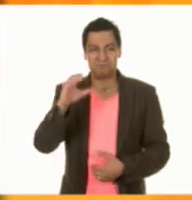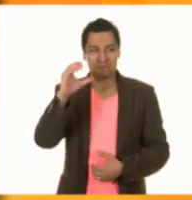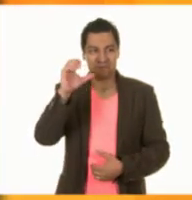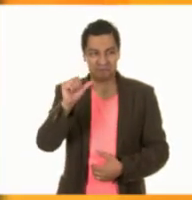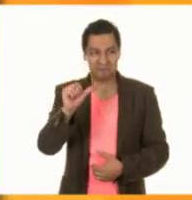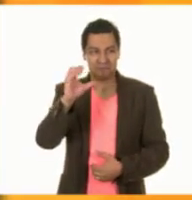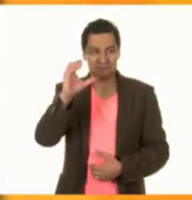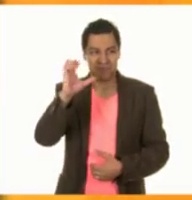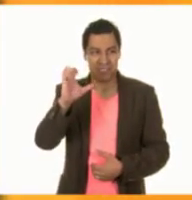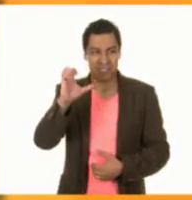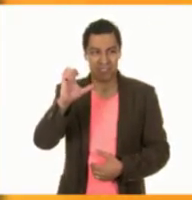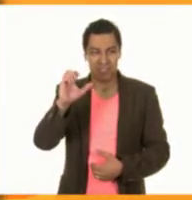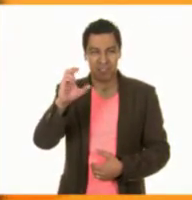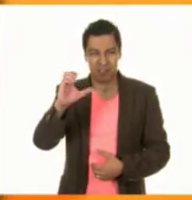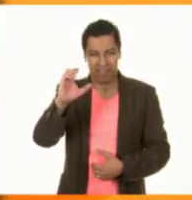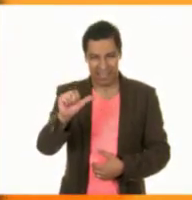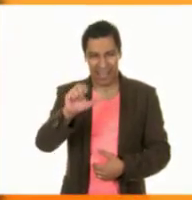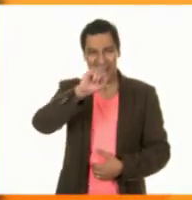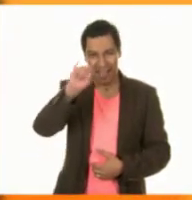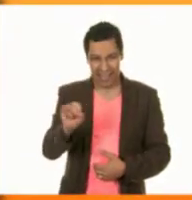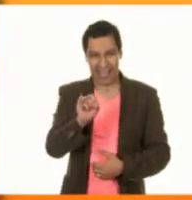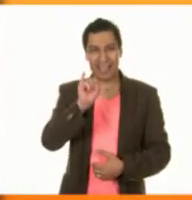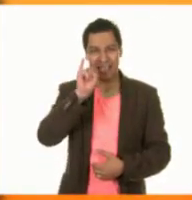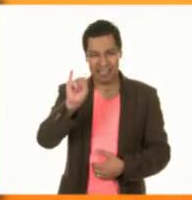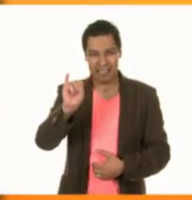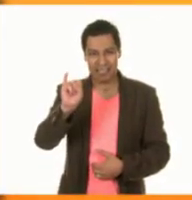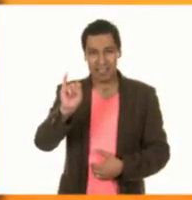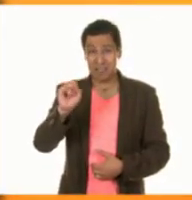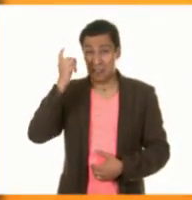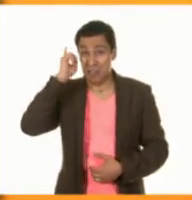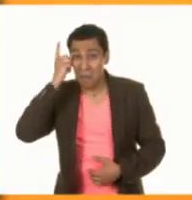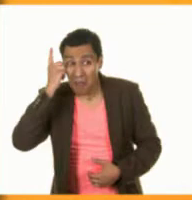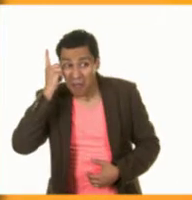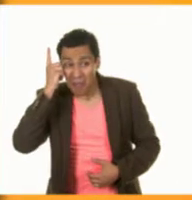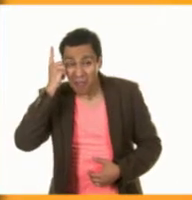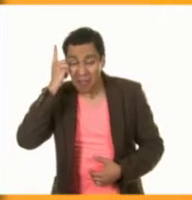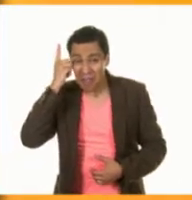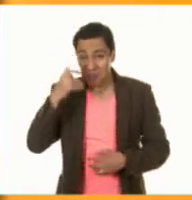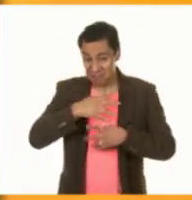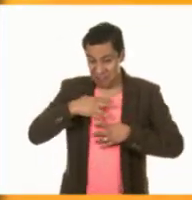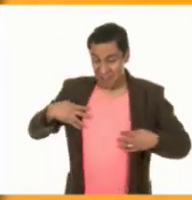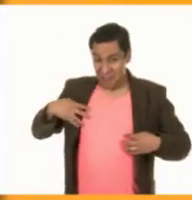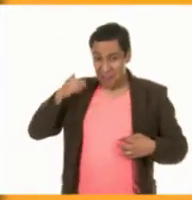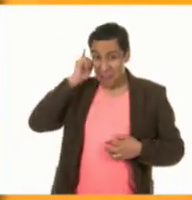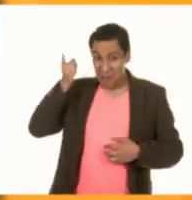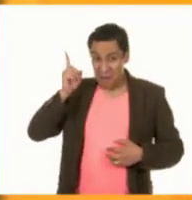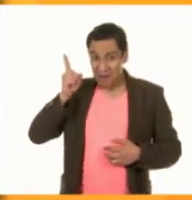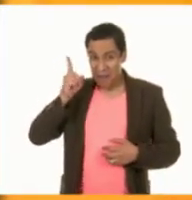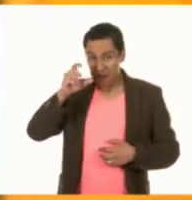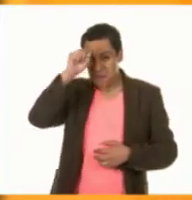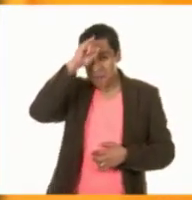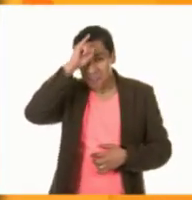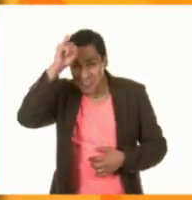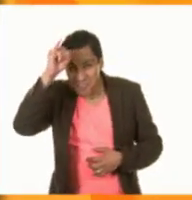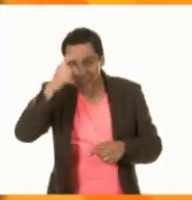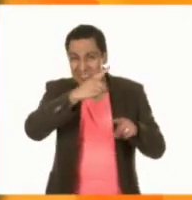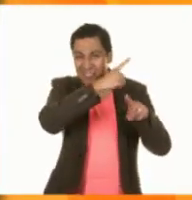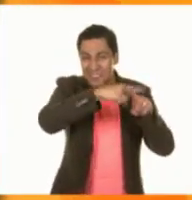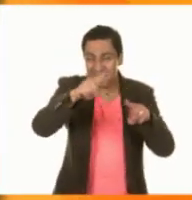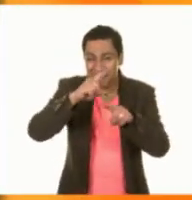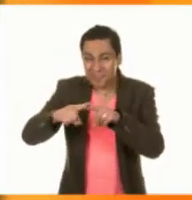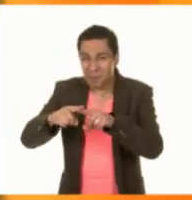Claro, ¿cómo no lo había pensado? K de caballo, C de cebra, U de unicornio, B